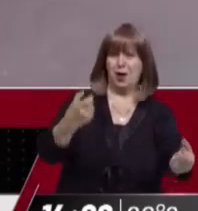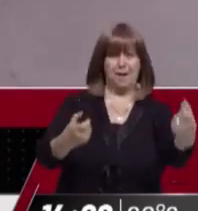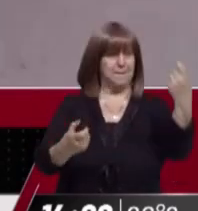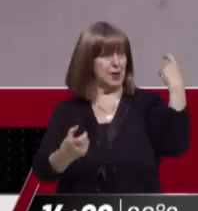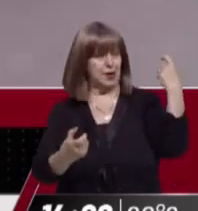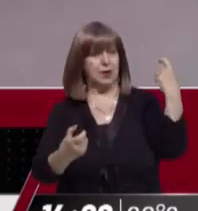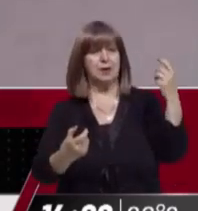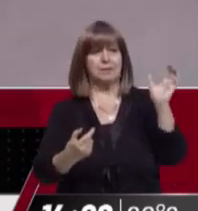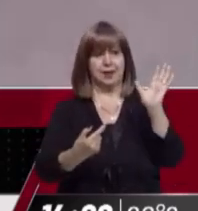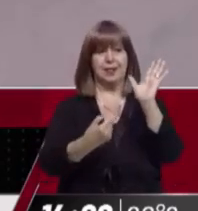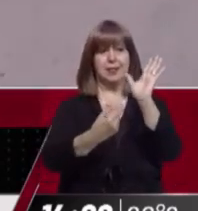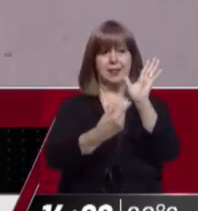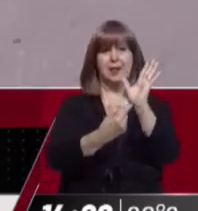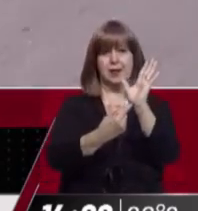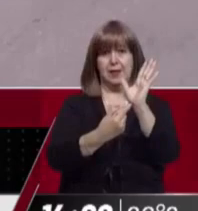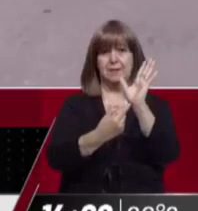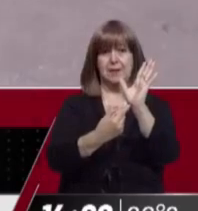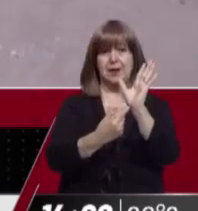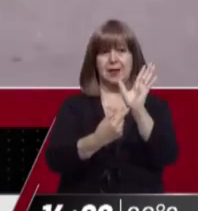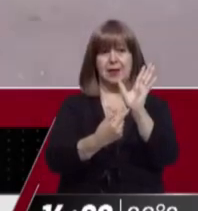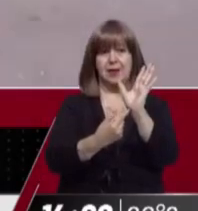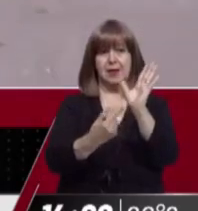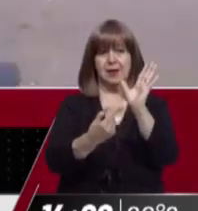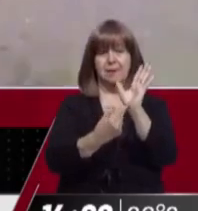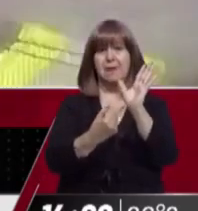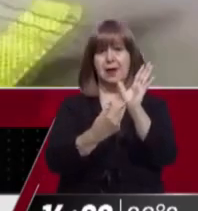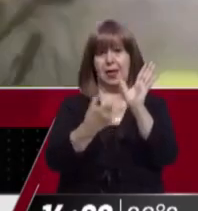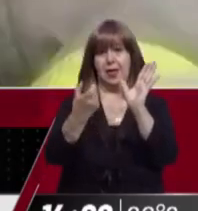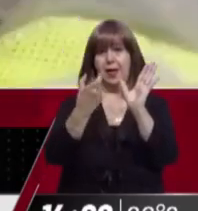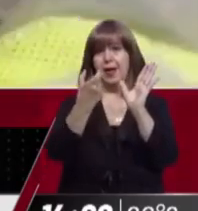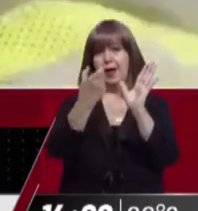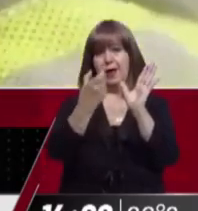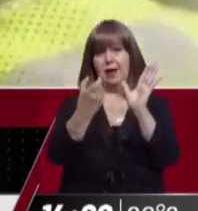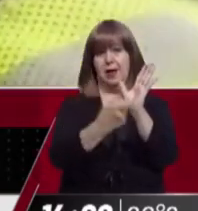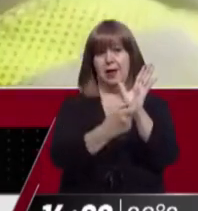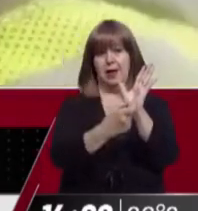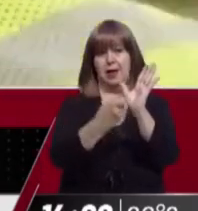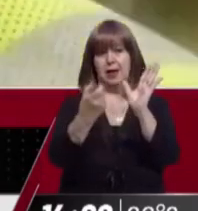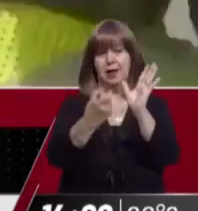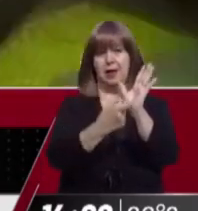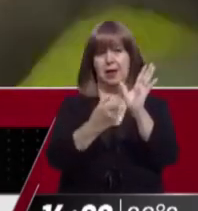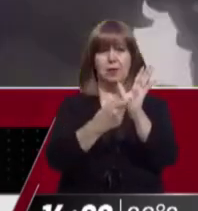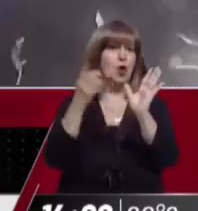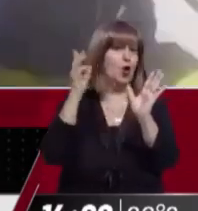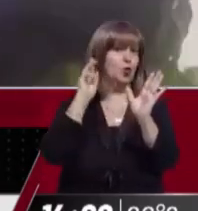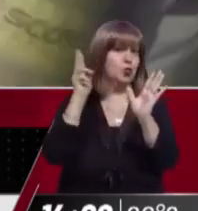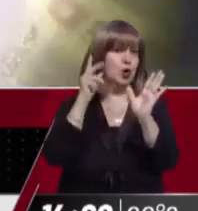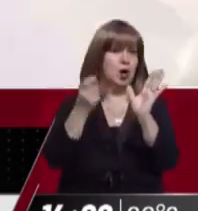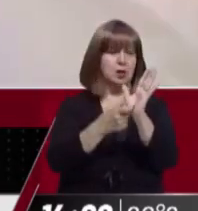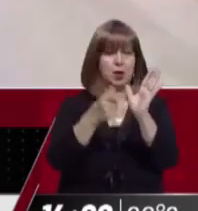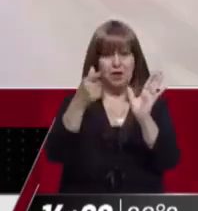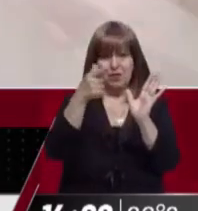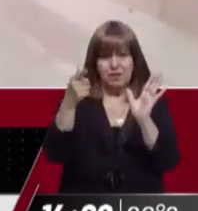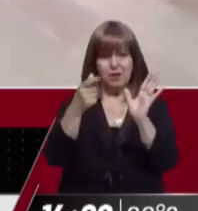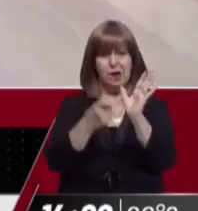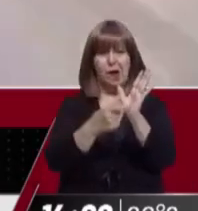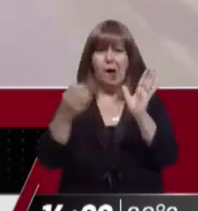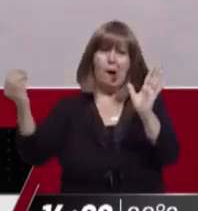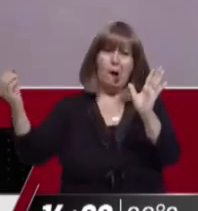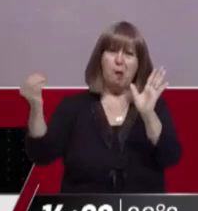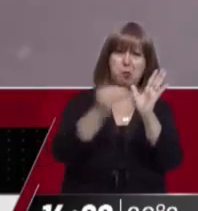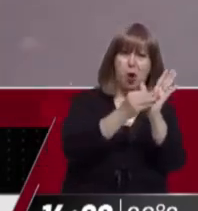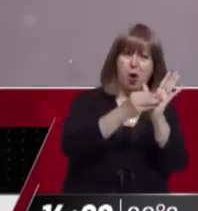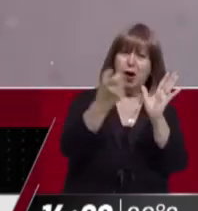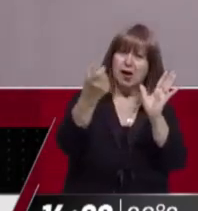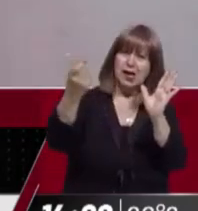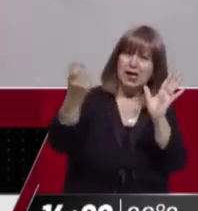acá, por ejemplo. Claro, mirá la violencia. El material y cómo lo perforó, más allá de que